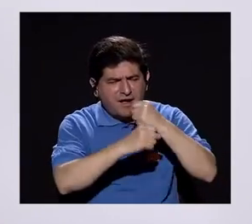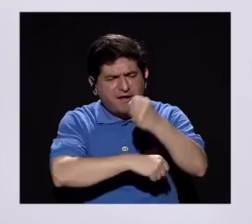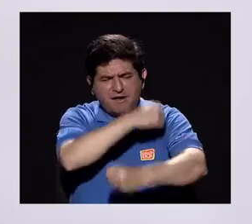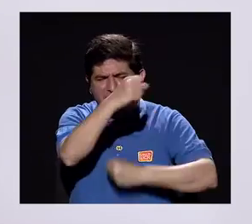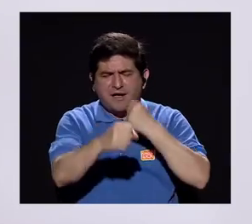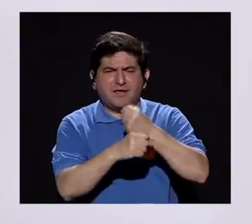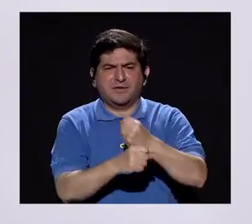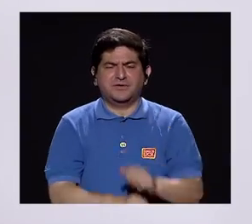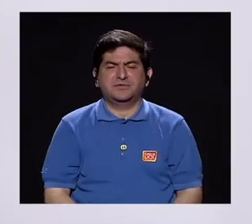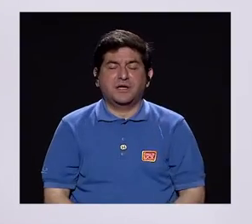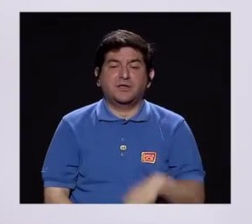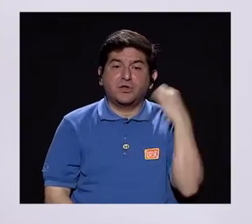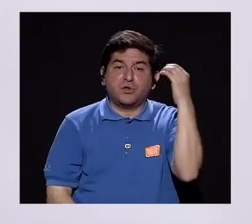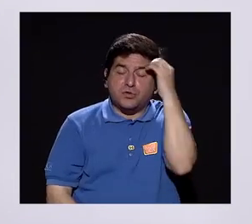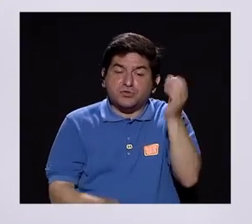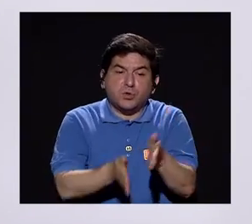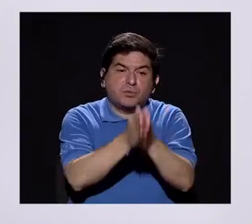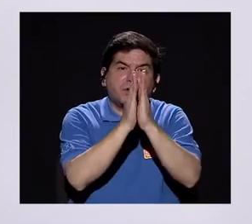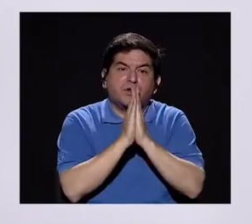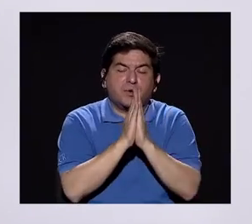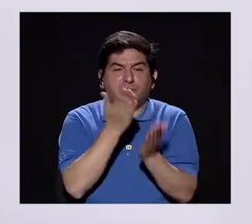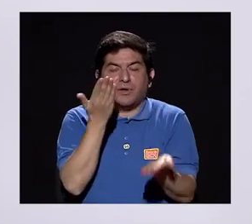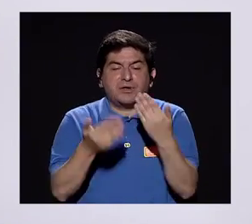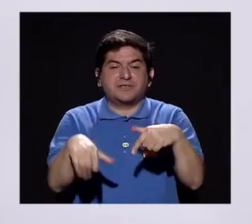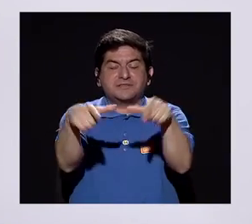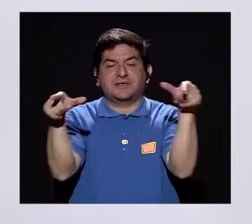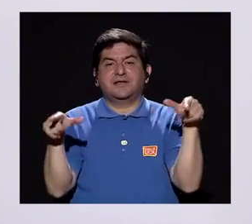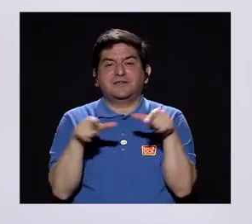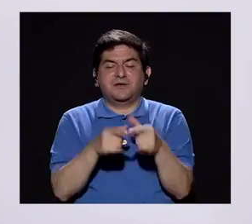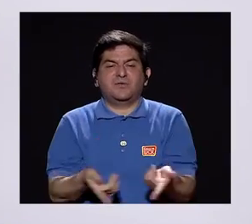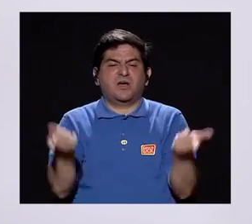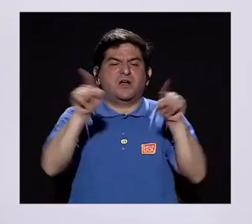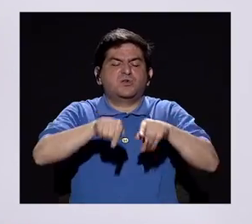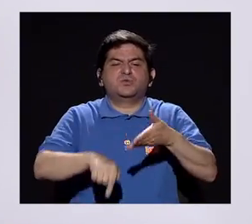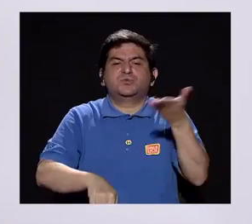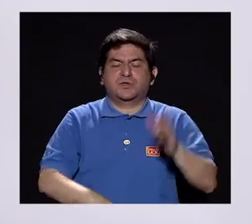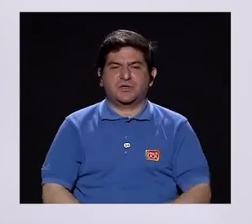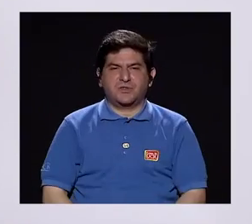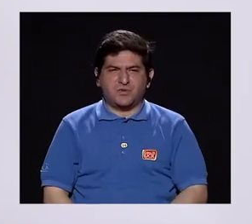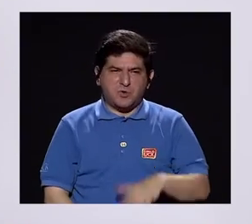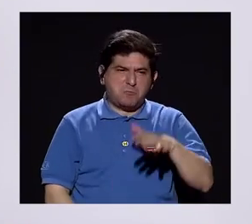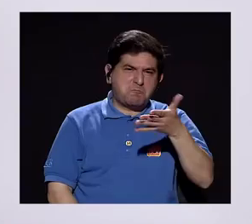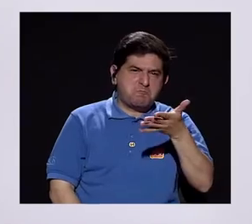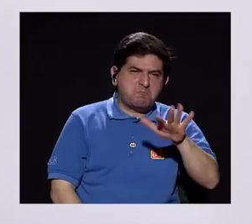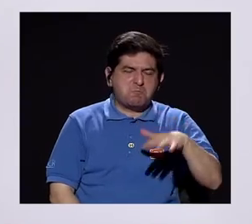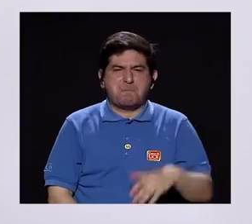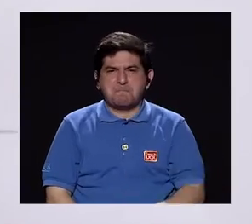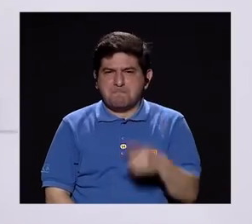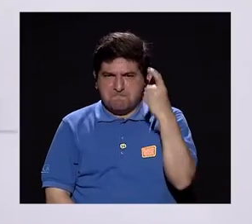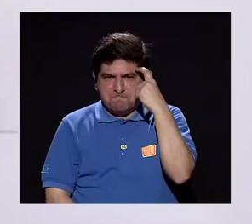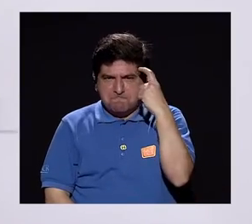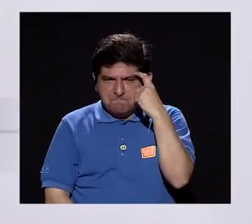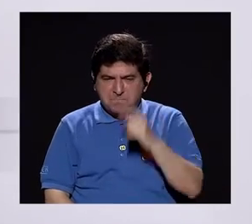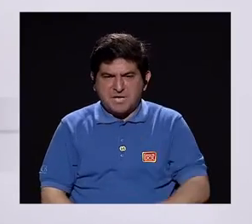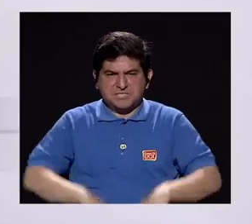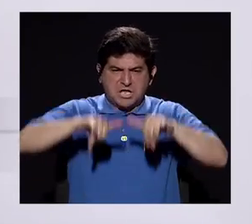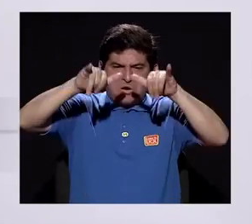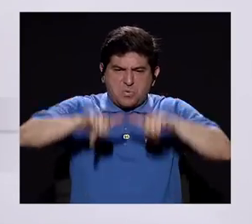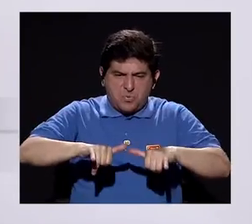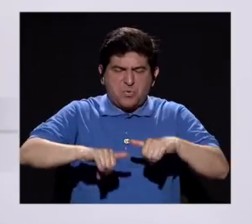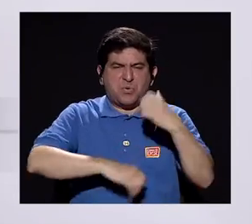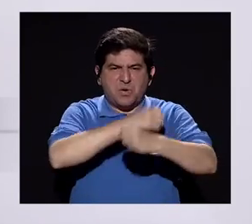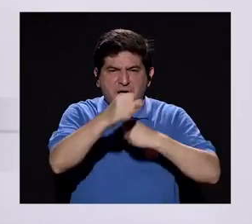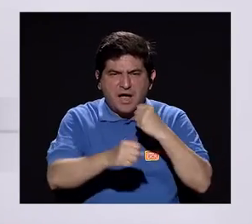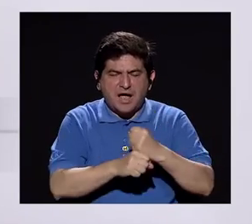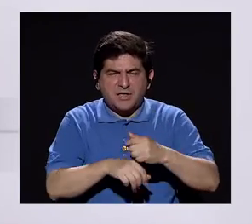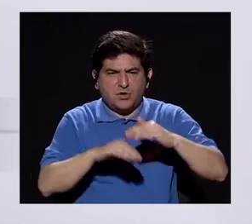de estar ahí y tomarle su opinión sobre tanto es el asentamiento que había ocurrido aproximadamente cuando pensaban ellos que se había sentado por